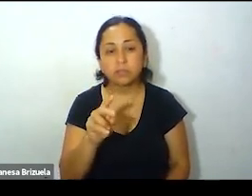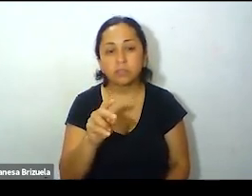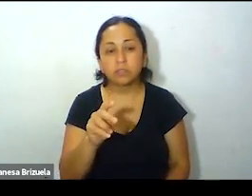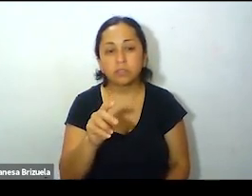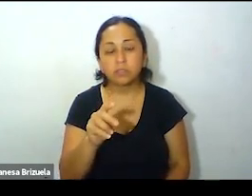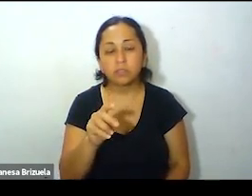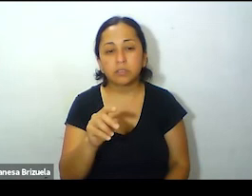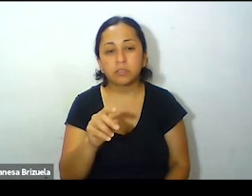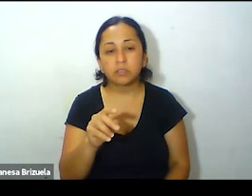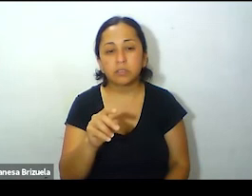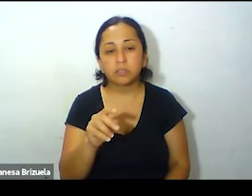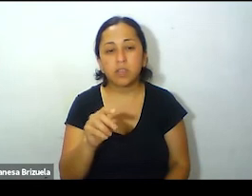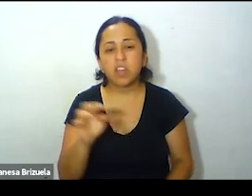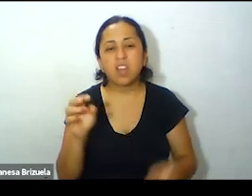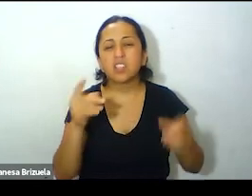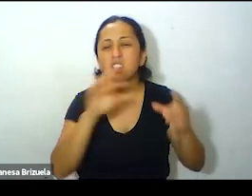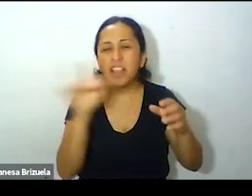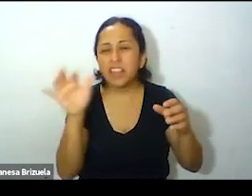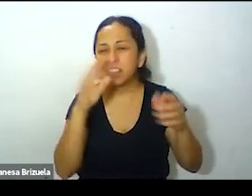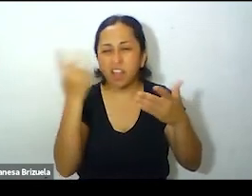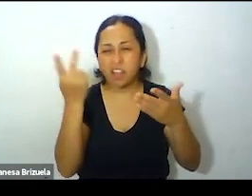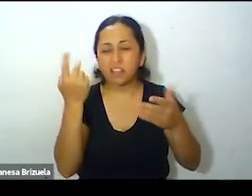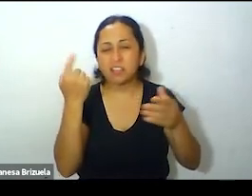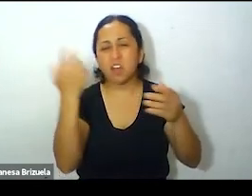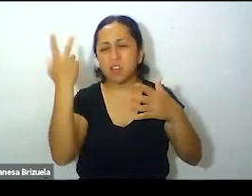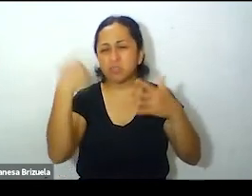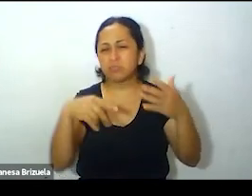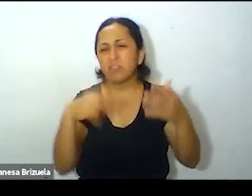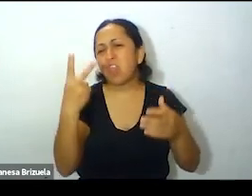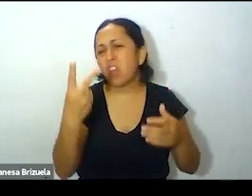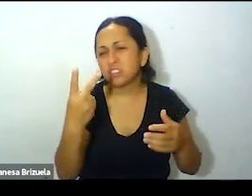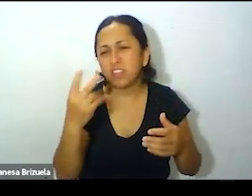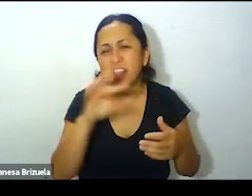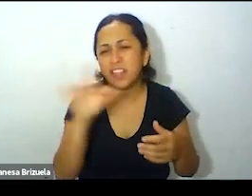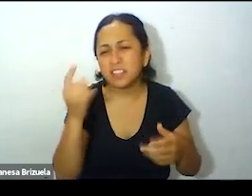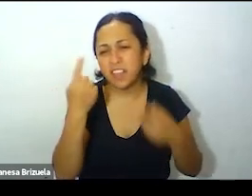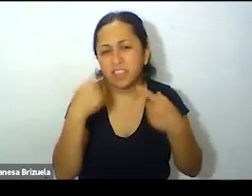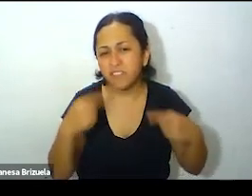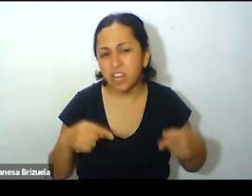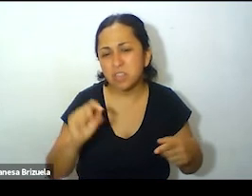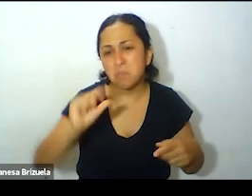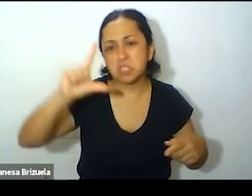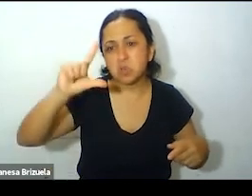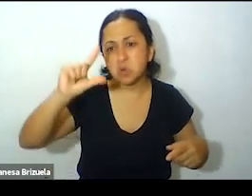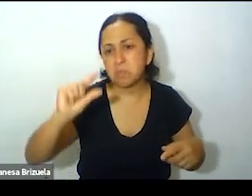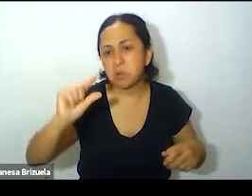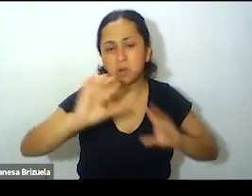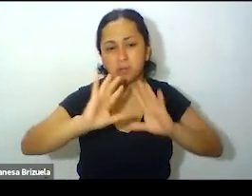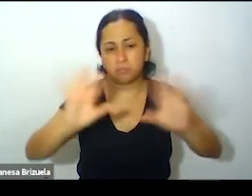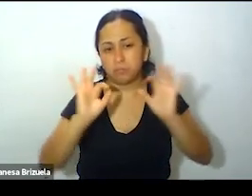no quise insistir en cambiar, en poner demasiadas tipografías, sino que con 2 tipografías y mayúscula y